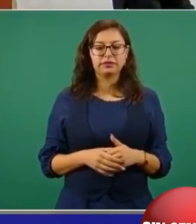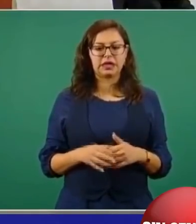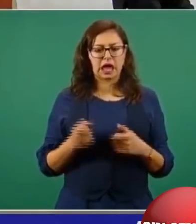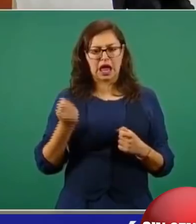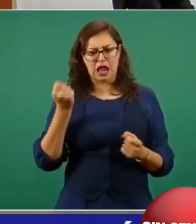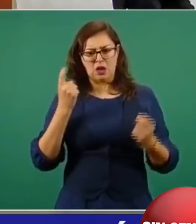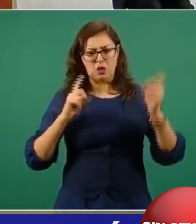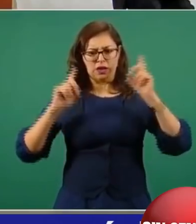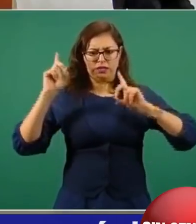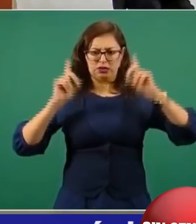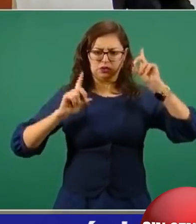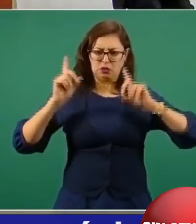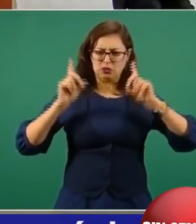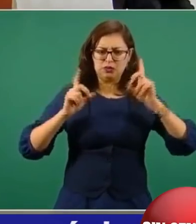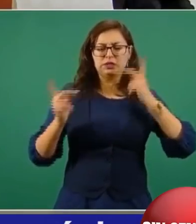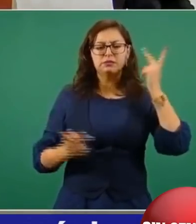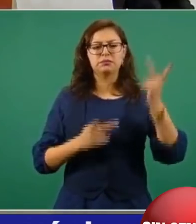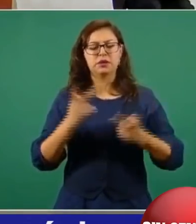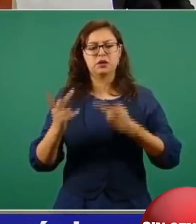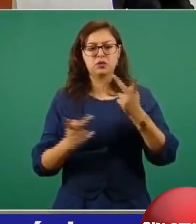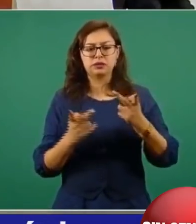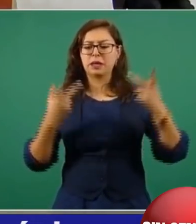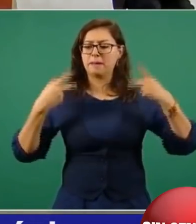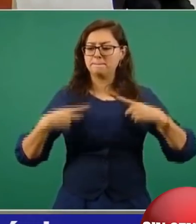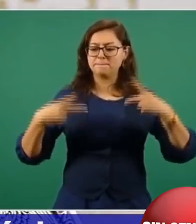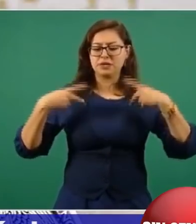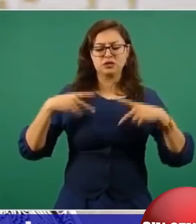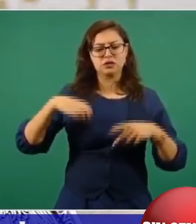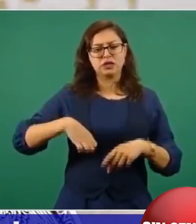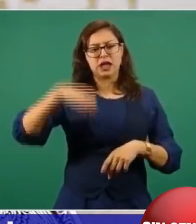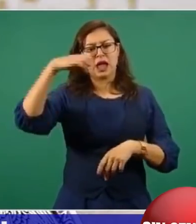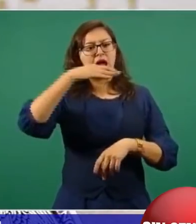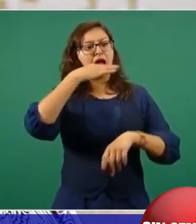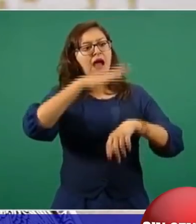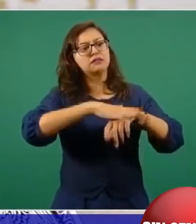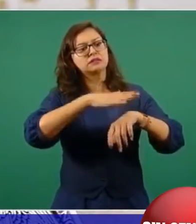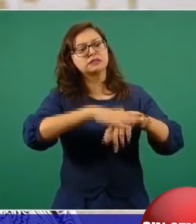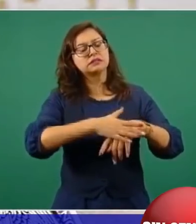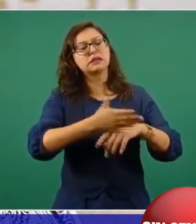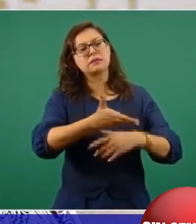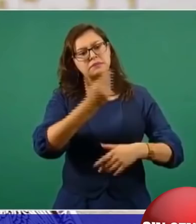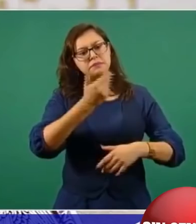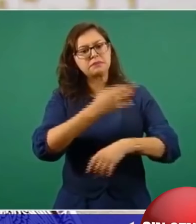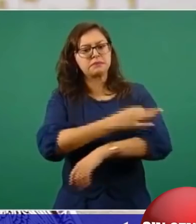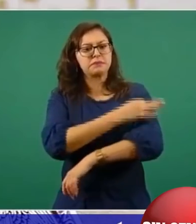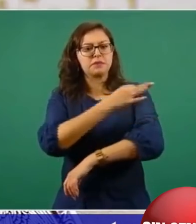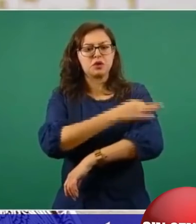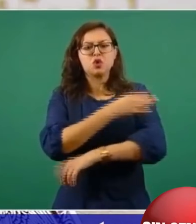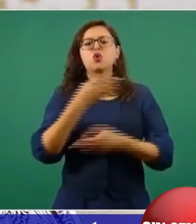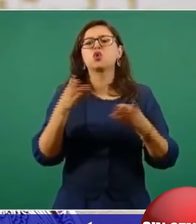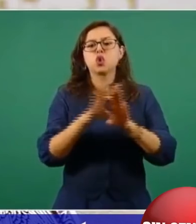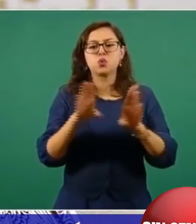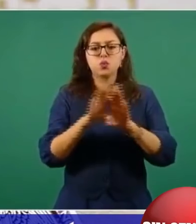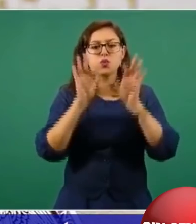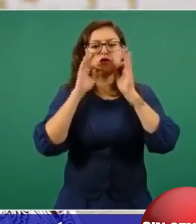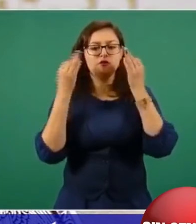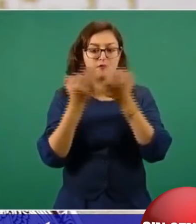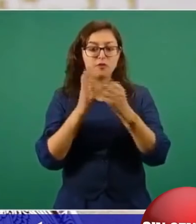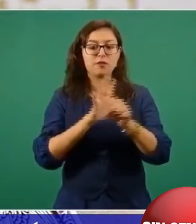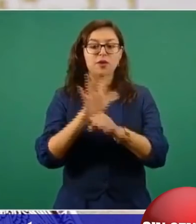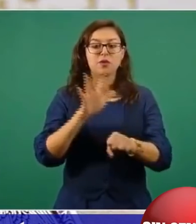queremos resolverlas sobre cómo se le está avisando a las personas de que les toca su vacunación. Tenemos varios mecanismos y en esto